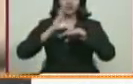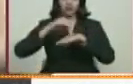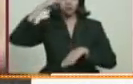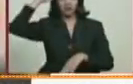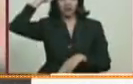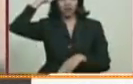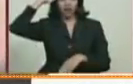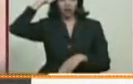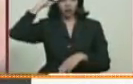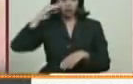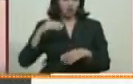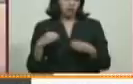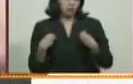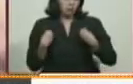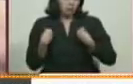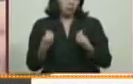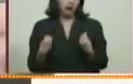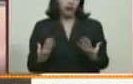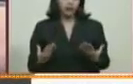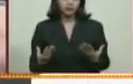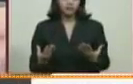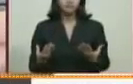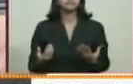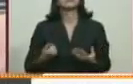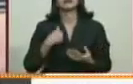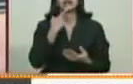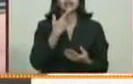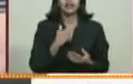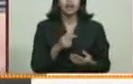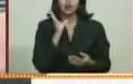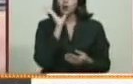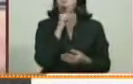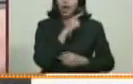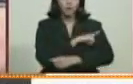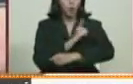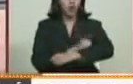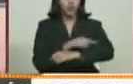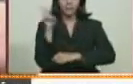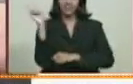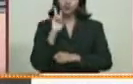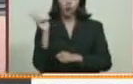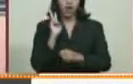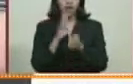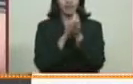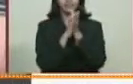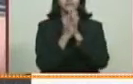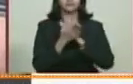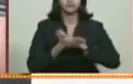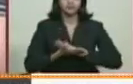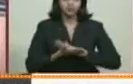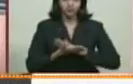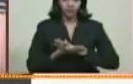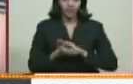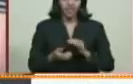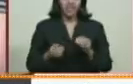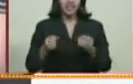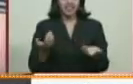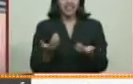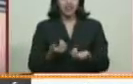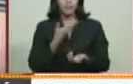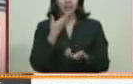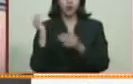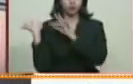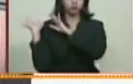excusa para qué? Para que se diga que hay un vacío de poder en Venezuela y se justifique la ocupación militar extranjera.